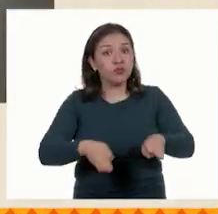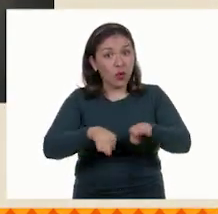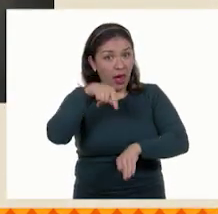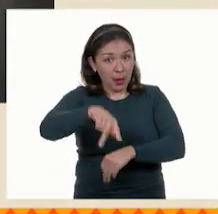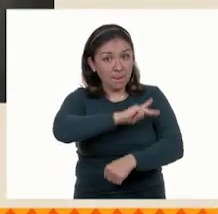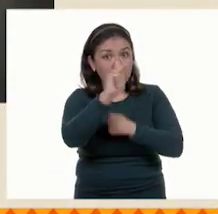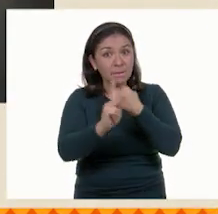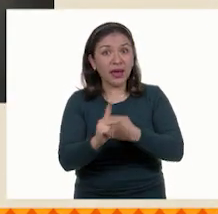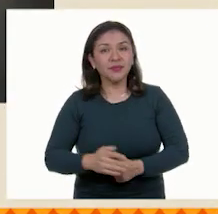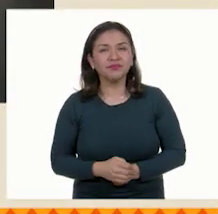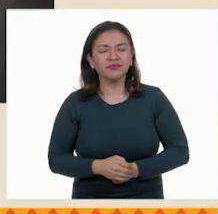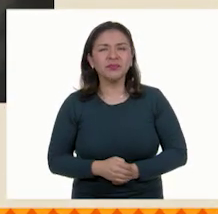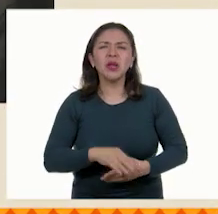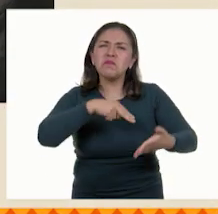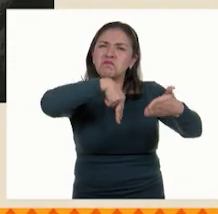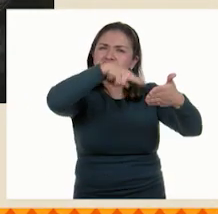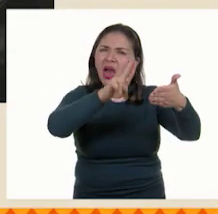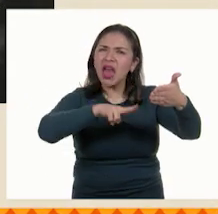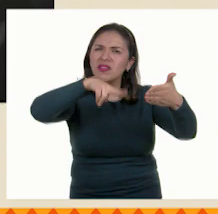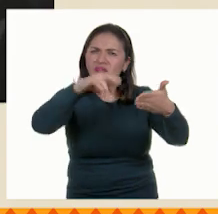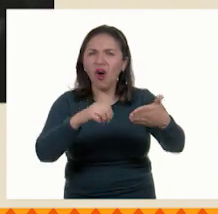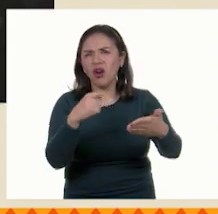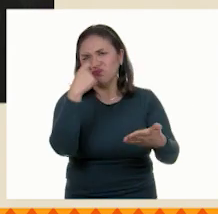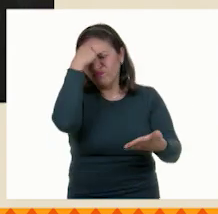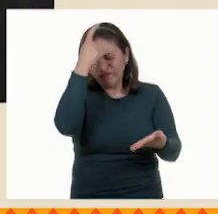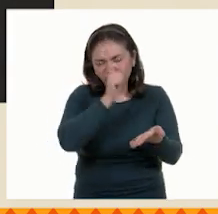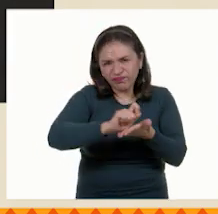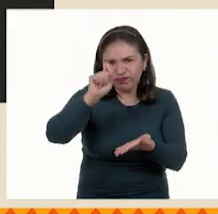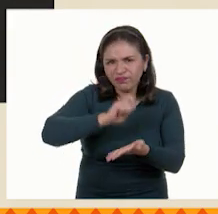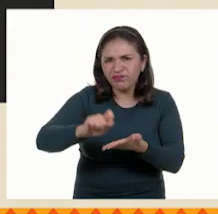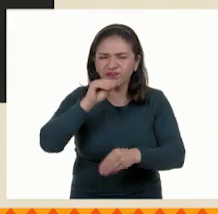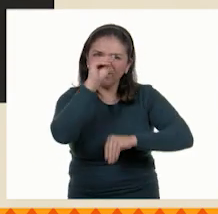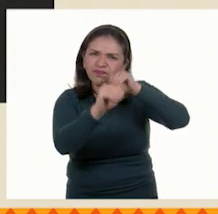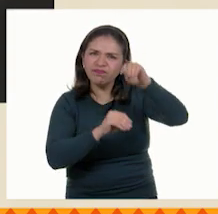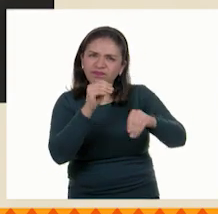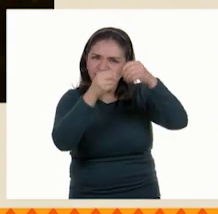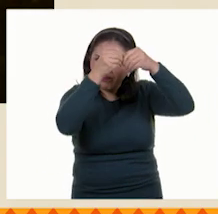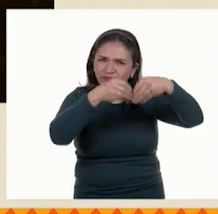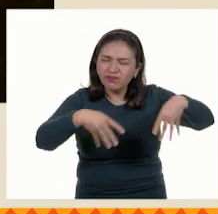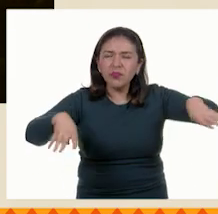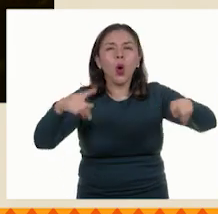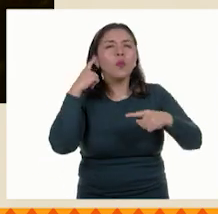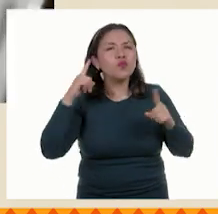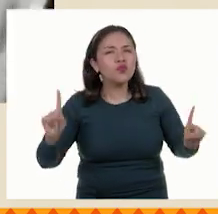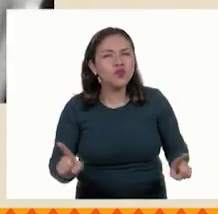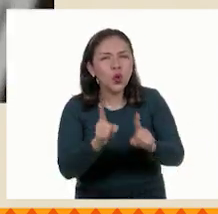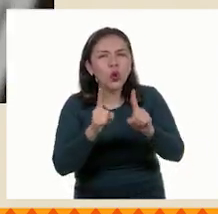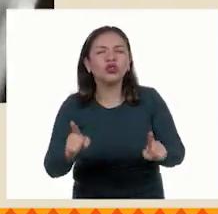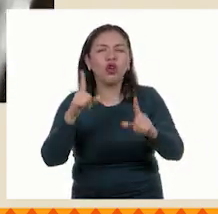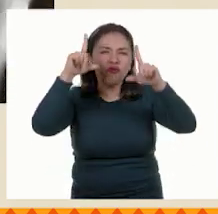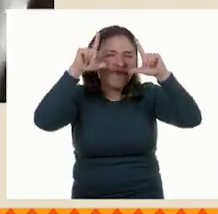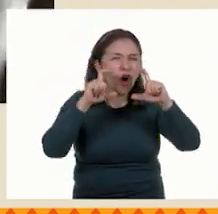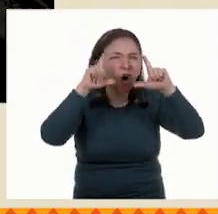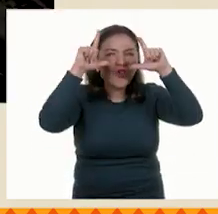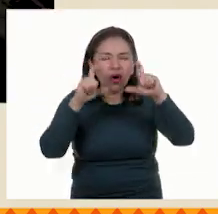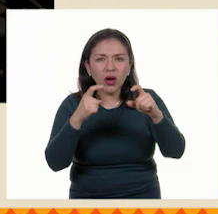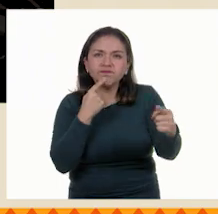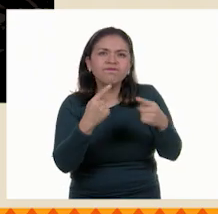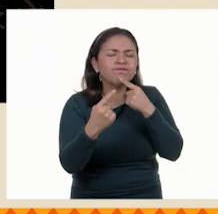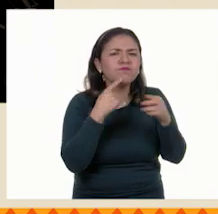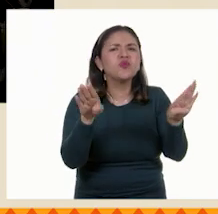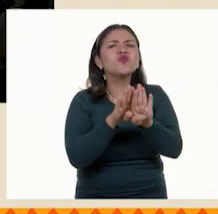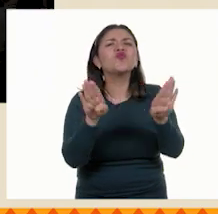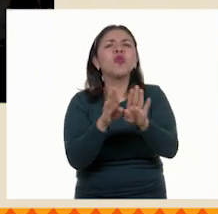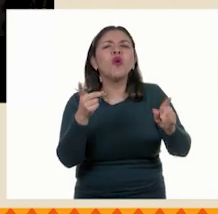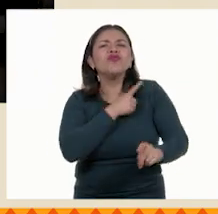país. Pintores, escritores, escenógrafos, músicos, fotógrafos discutían los